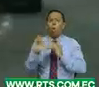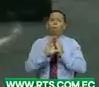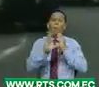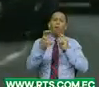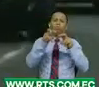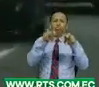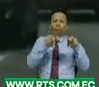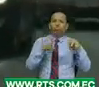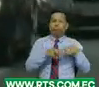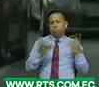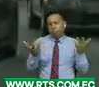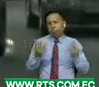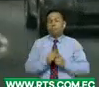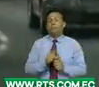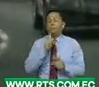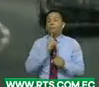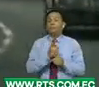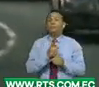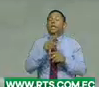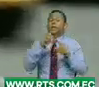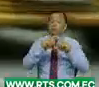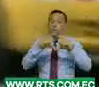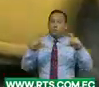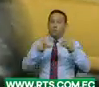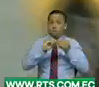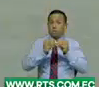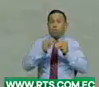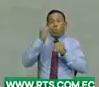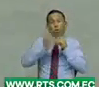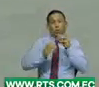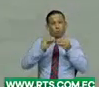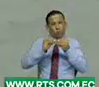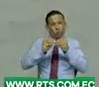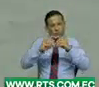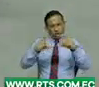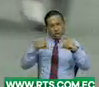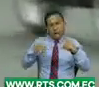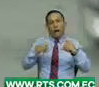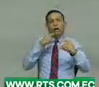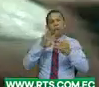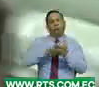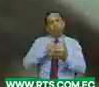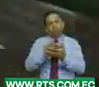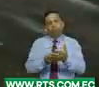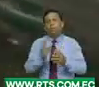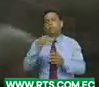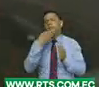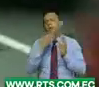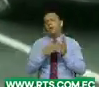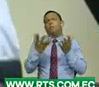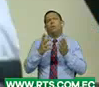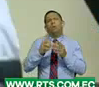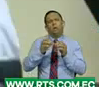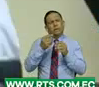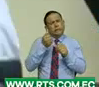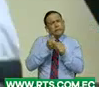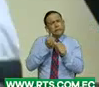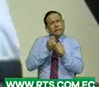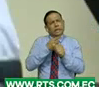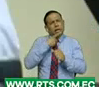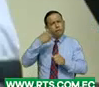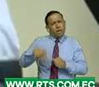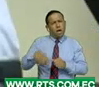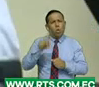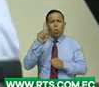hasta ahora de acuerdo al último dígito de las placas pero qué pasará en el feriado del 1 al 4 de abril se prohíbe el